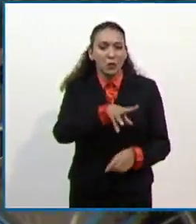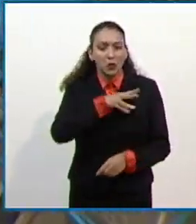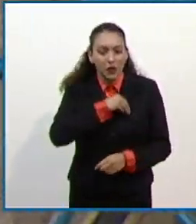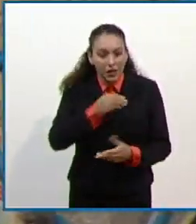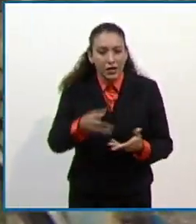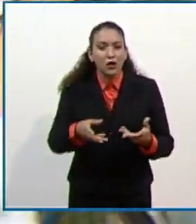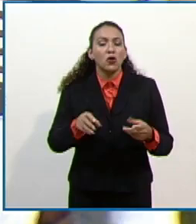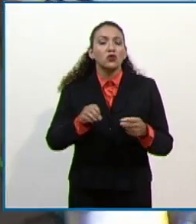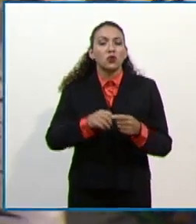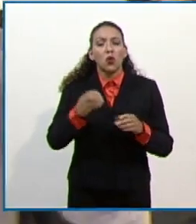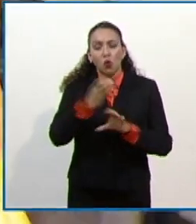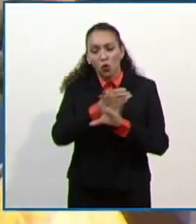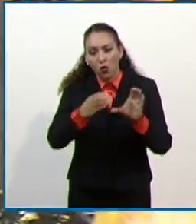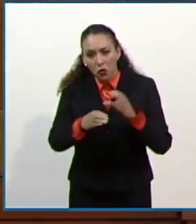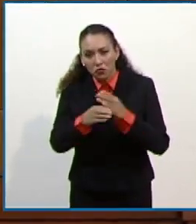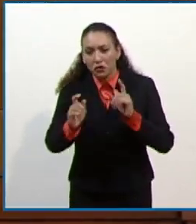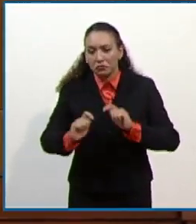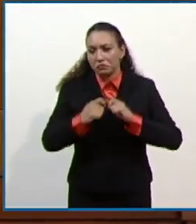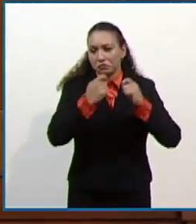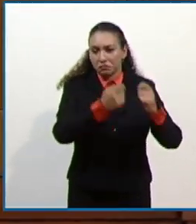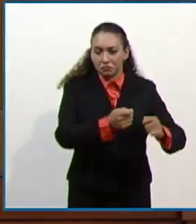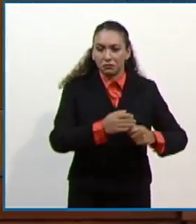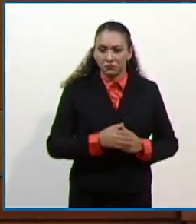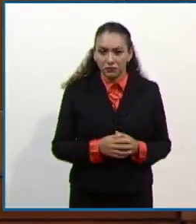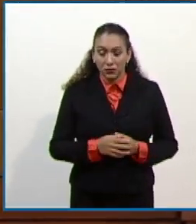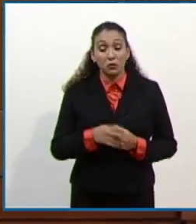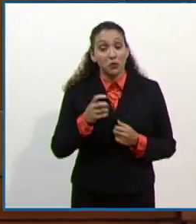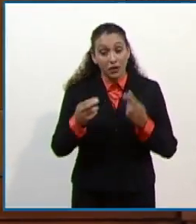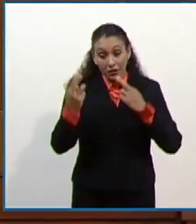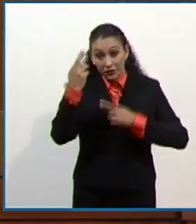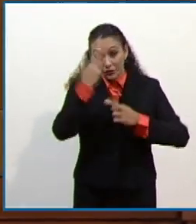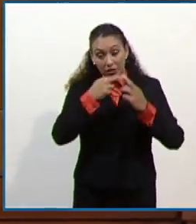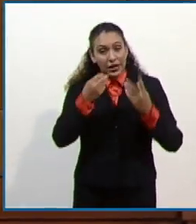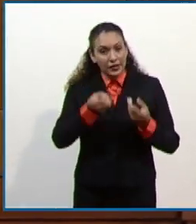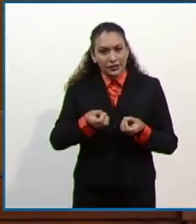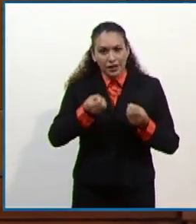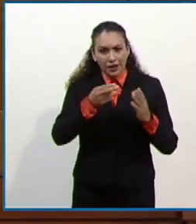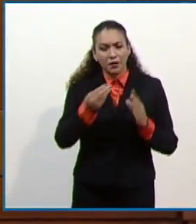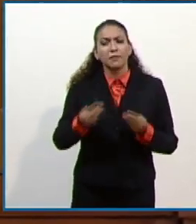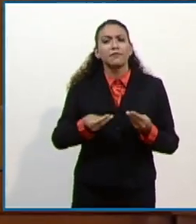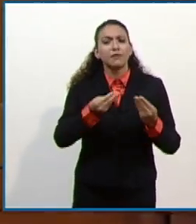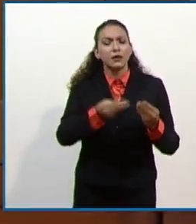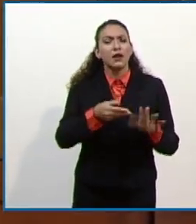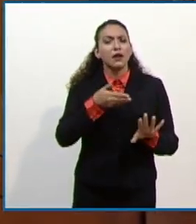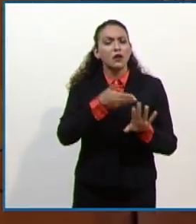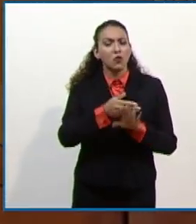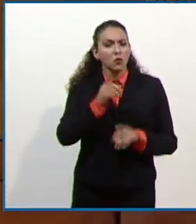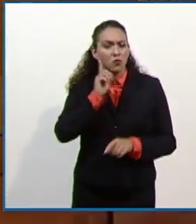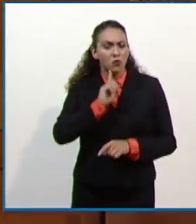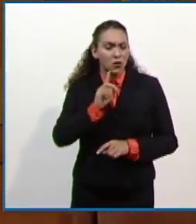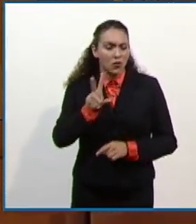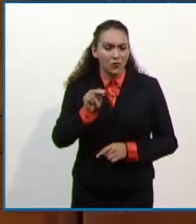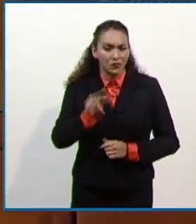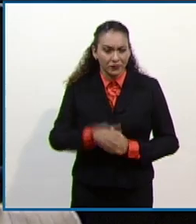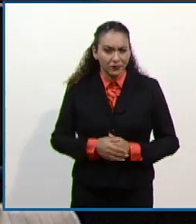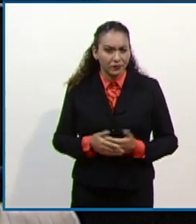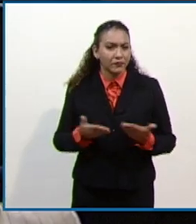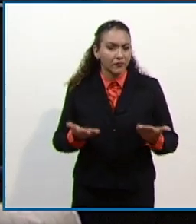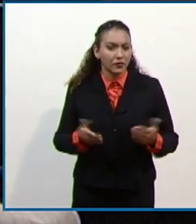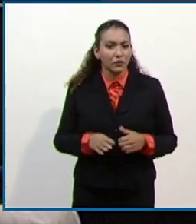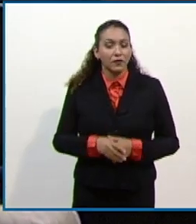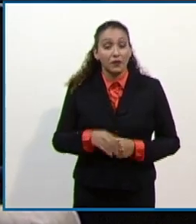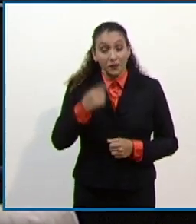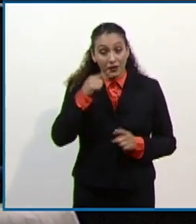la propiedad y a la seguridad jurídica, por lo que determinó no aplicar la norma en perjuicio de la parte demandada, es decir, de